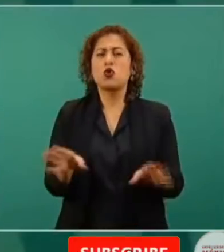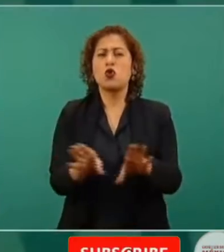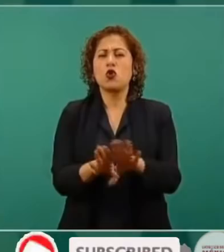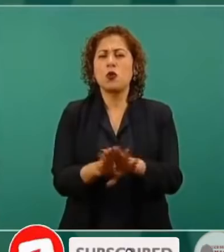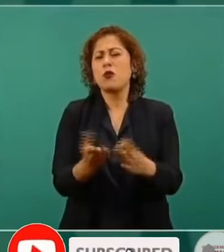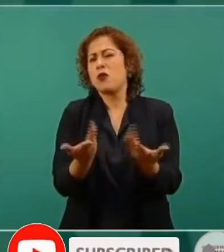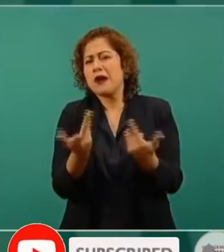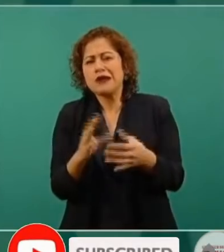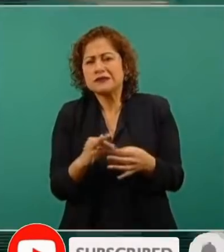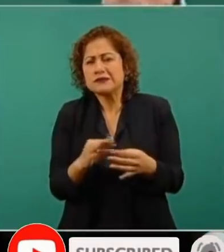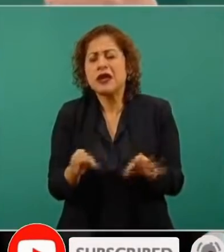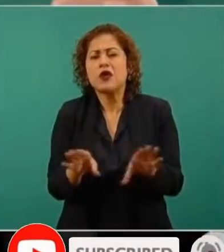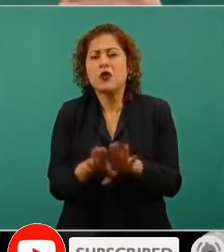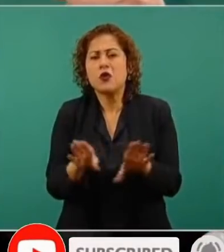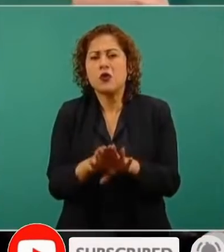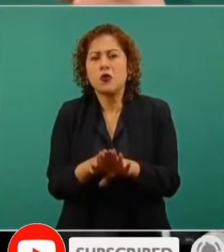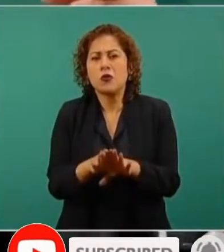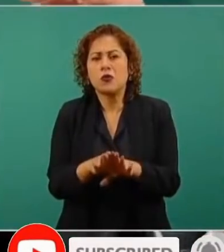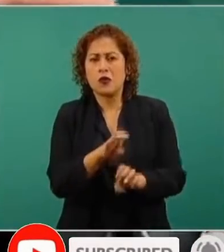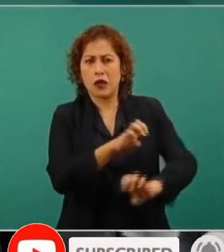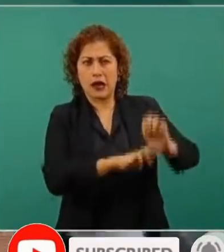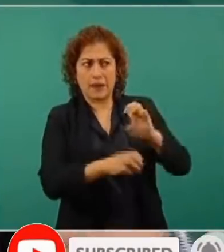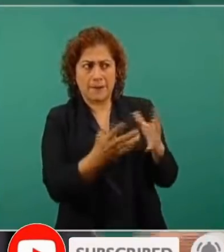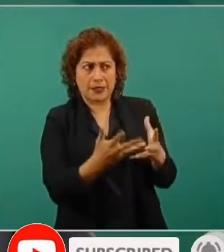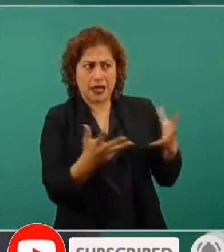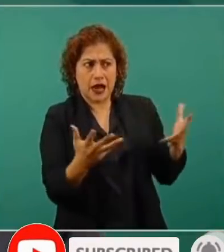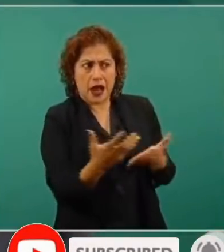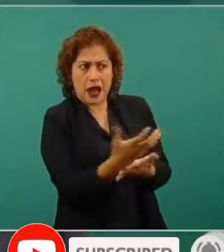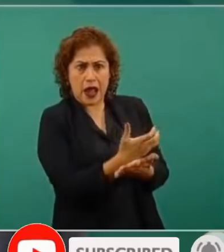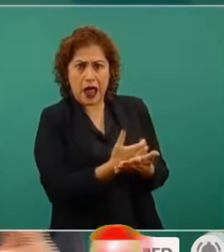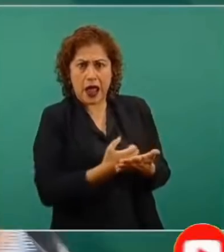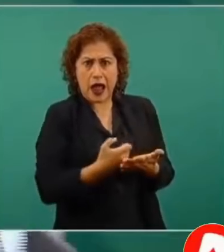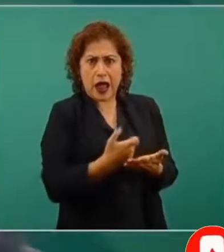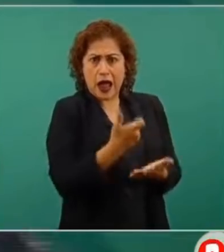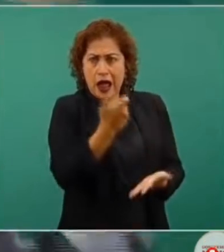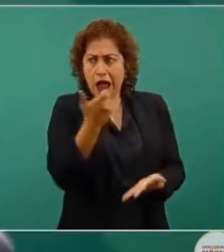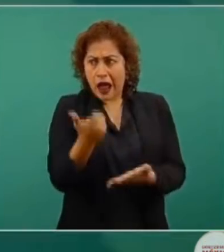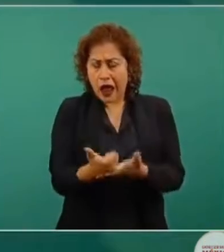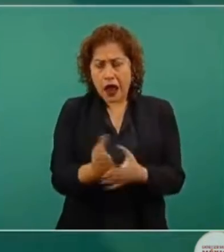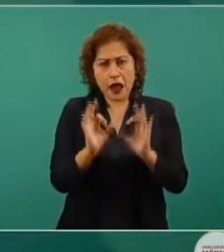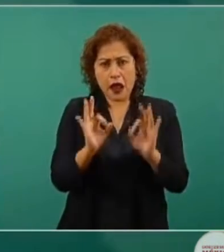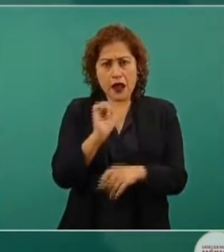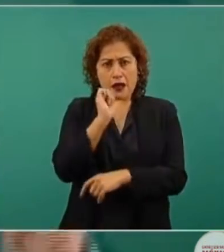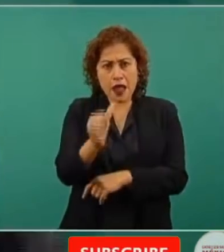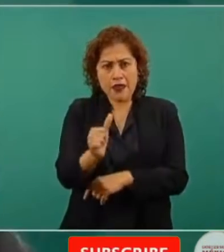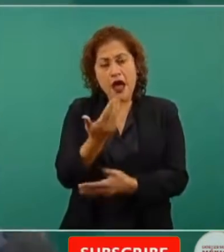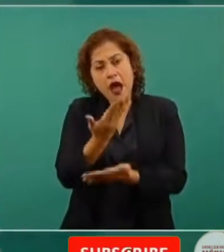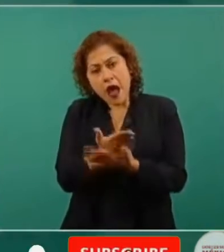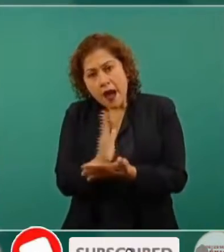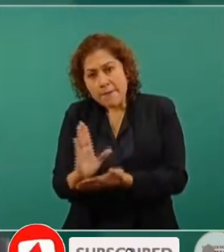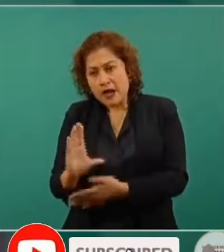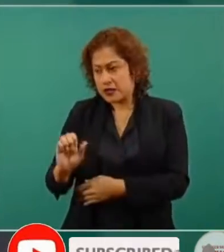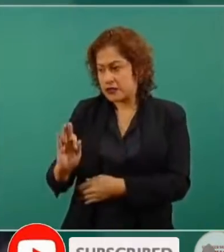público, ¿verdad?, no la paguen las grandes corporaciones con todas estas argucias, sino además son subsidiados por la